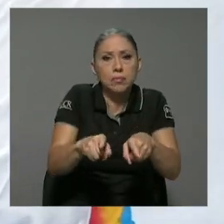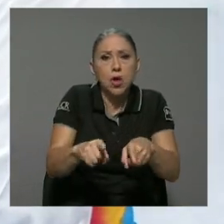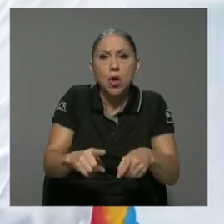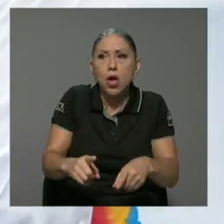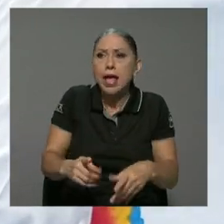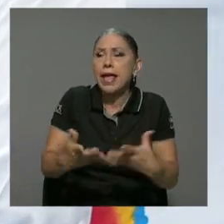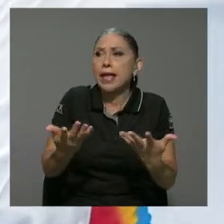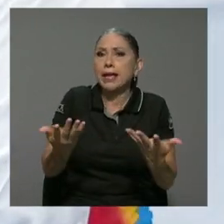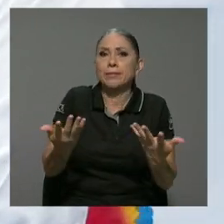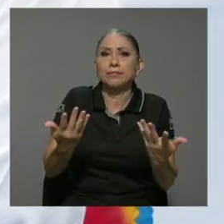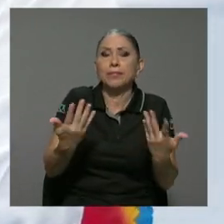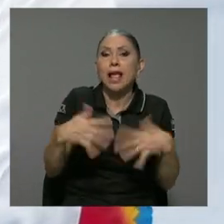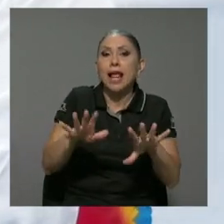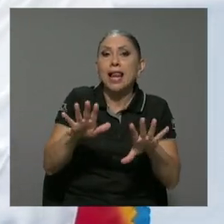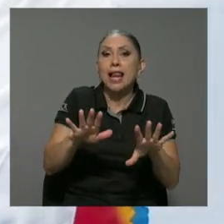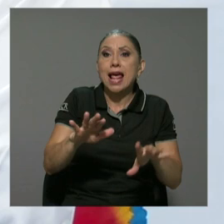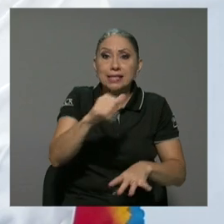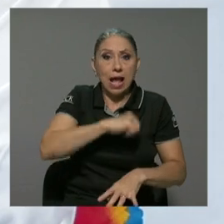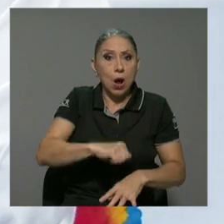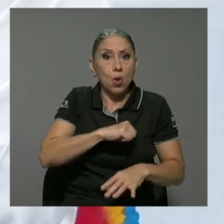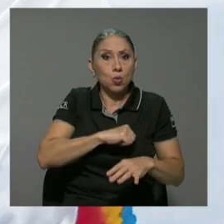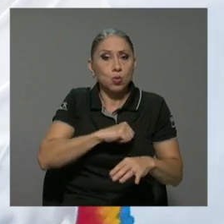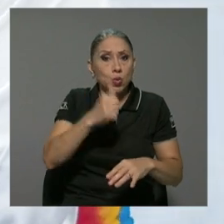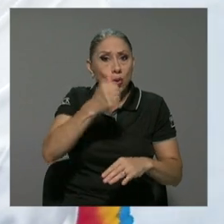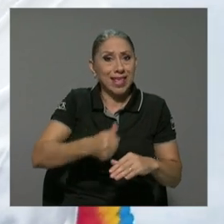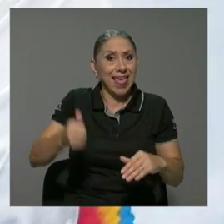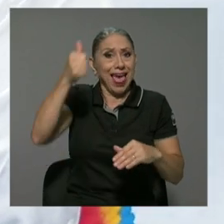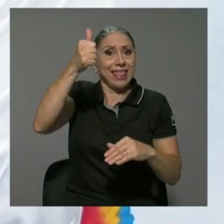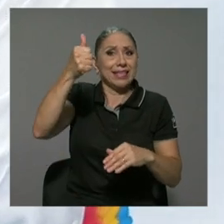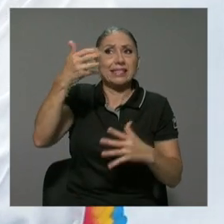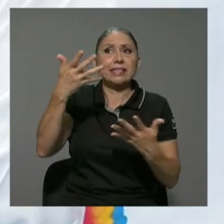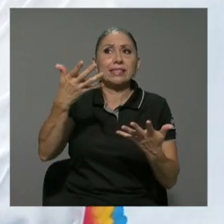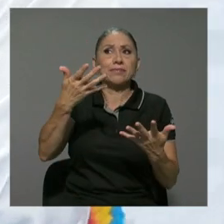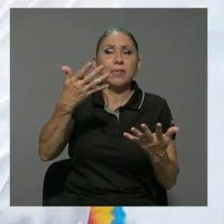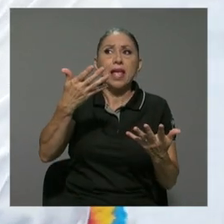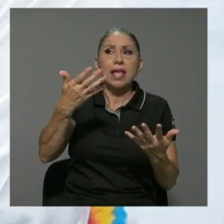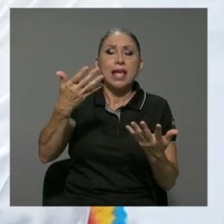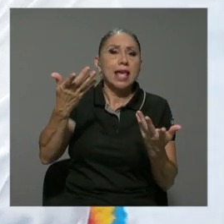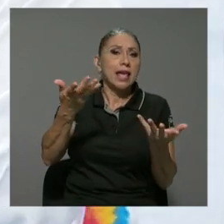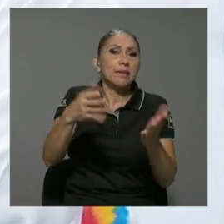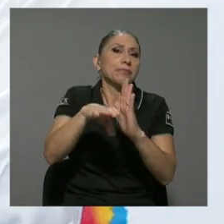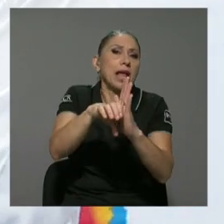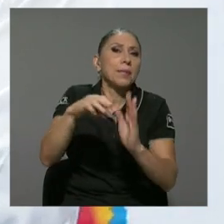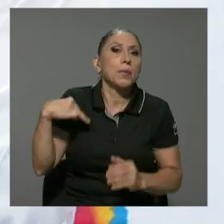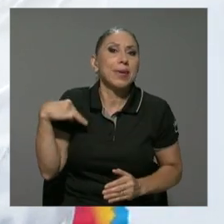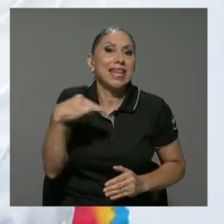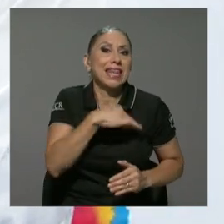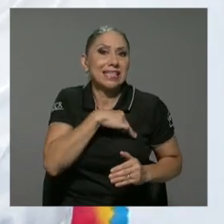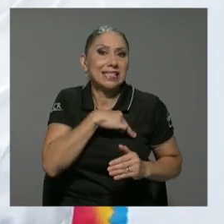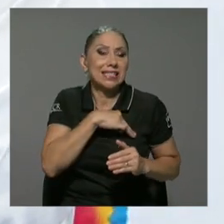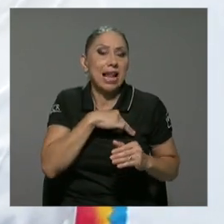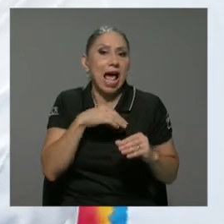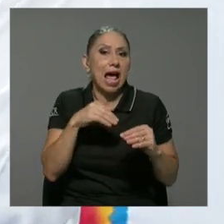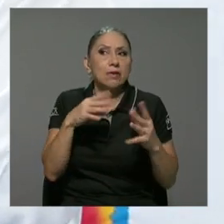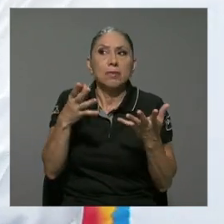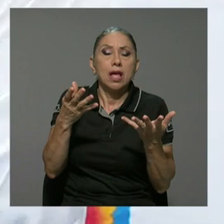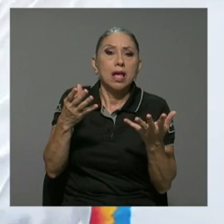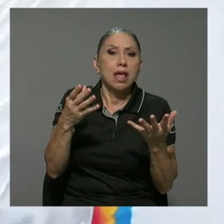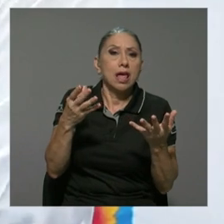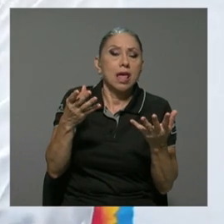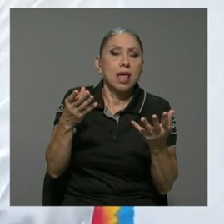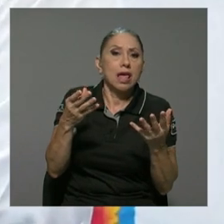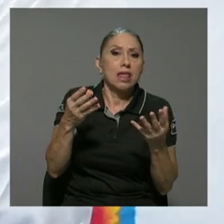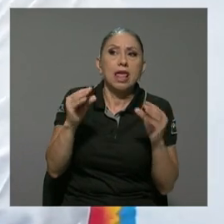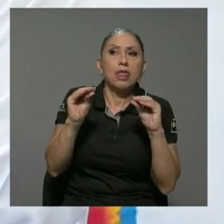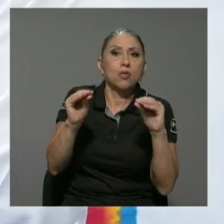un cierre de parte de las autoridades, de la ministra, que no se les puede dar, dice